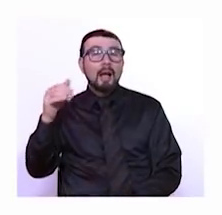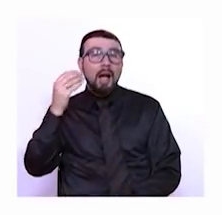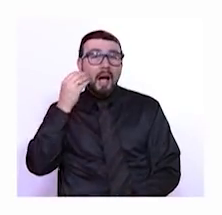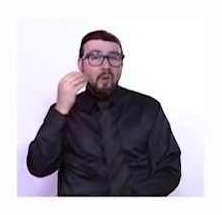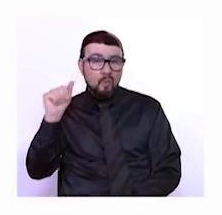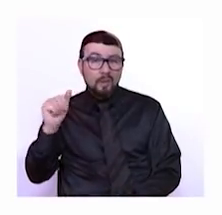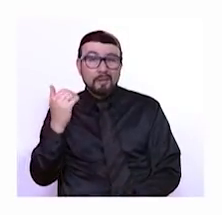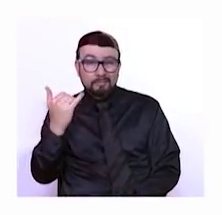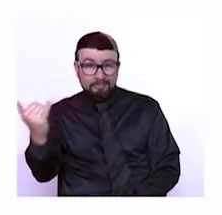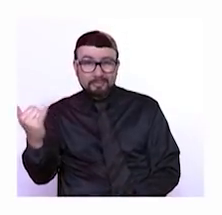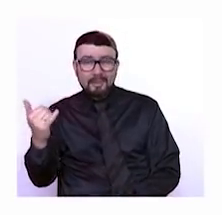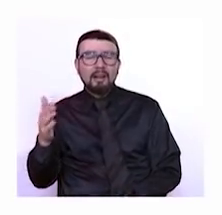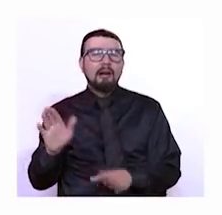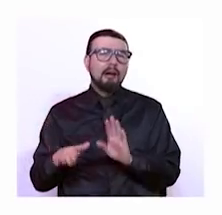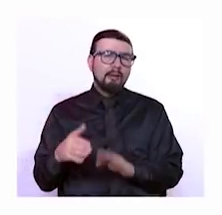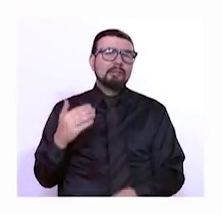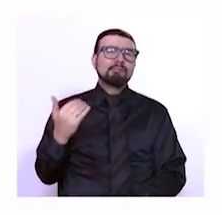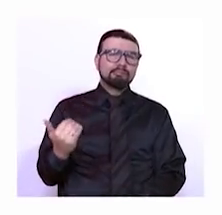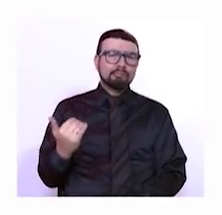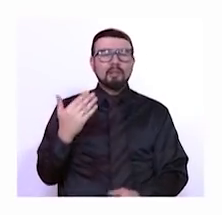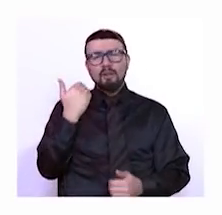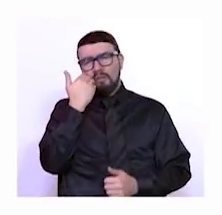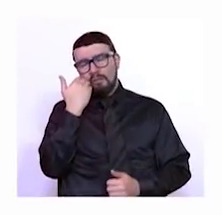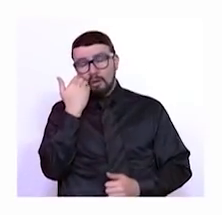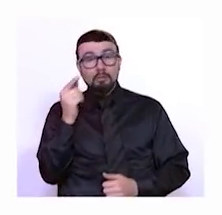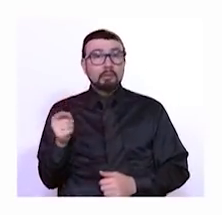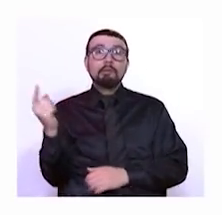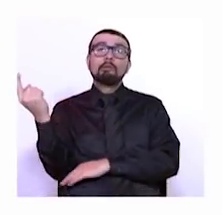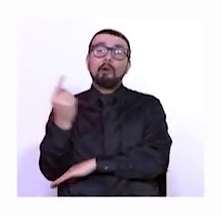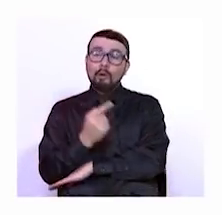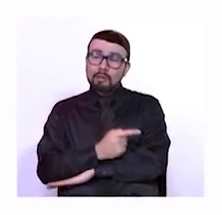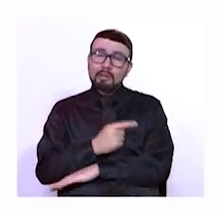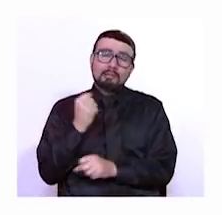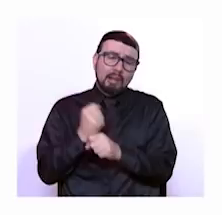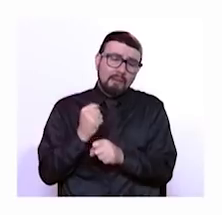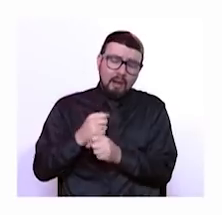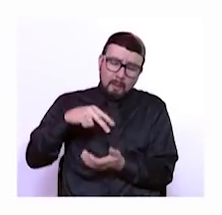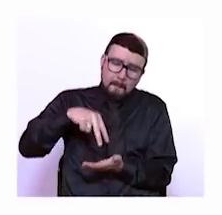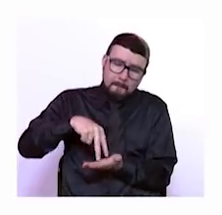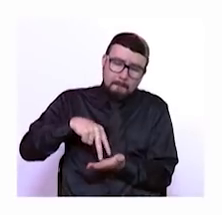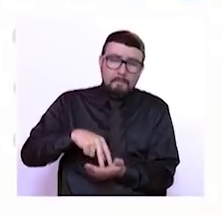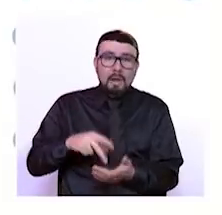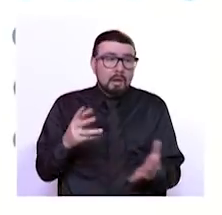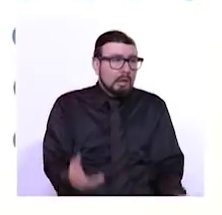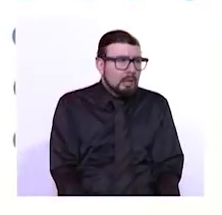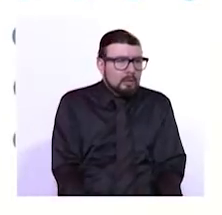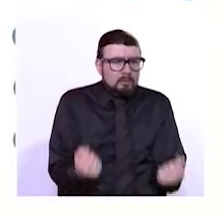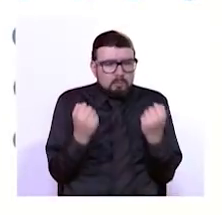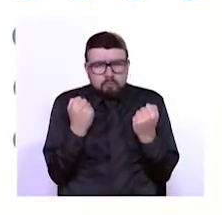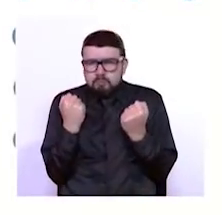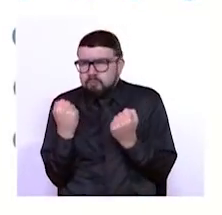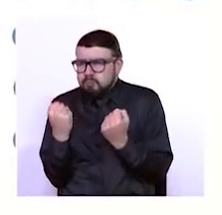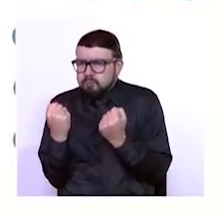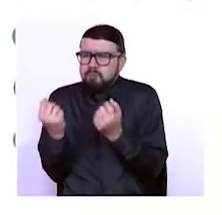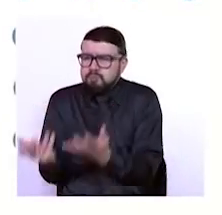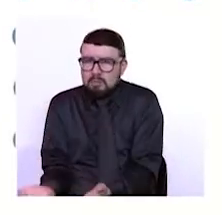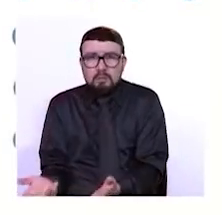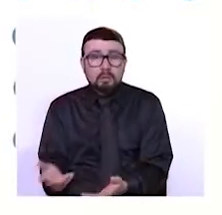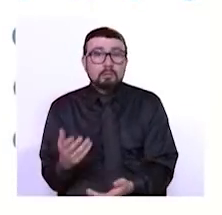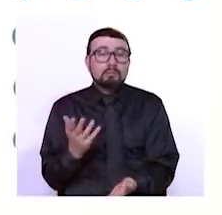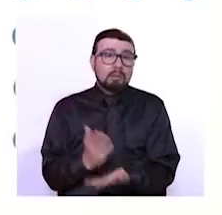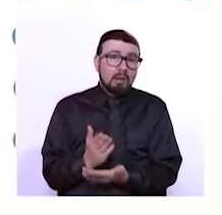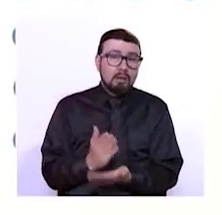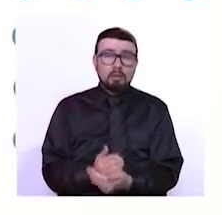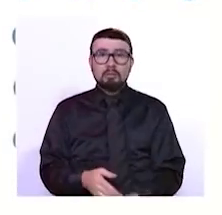eran personitas que estaban todo el día de pie, trabajando, levantando, cargando, y fuera de eso, cada